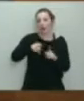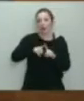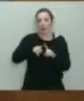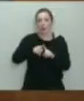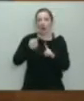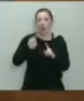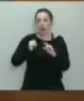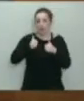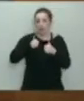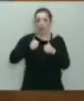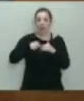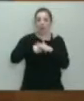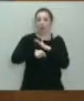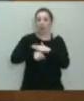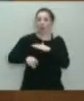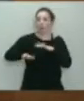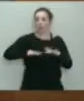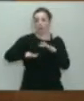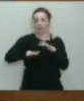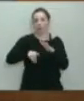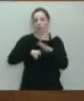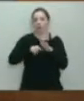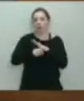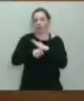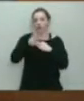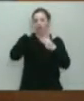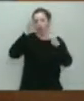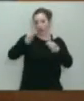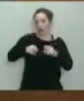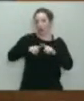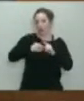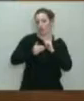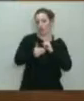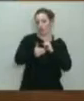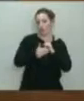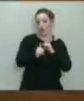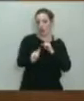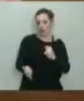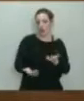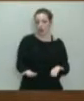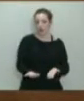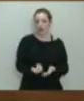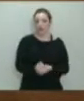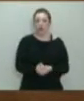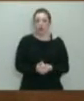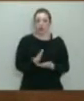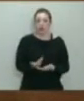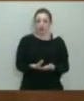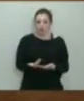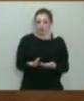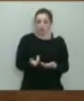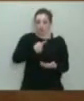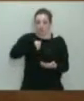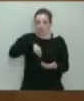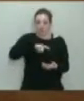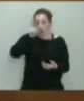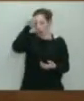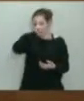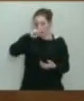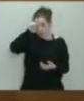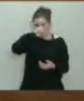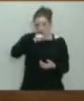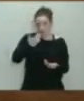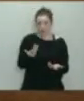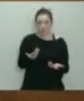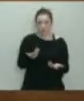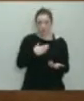inversiones reales e inversiones con capacidad de futuro, ¿no? En ese sentido, nuestra posición en